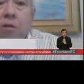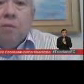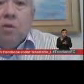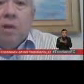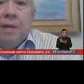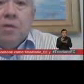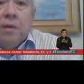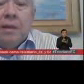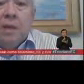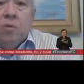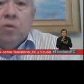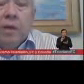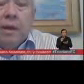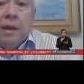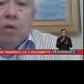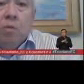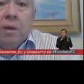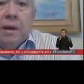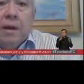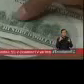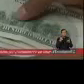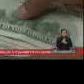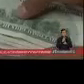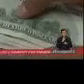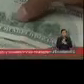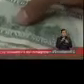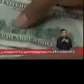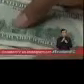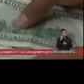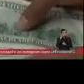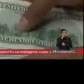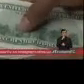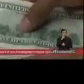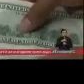de los mayores daños que tenemos en la economía. Verónica Rivadeneira, Ecuador TV.